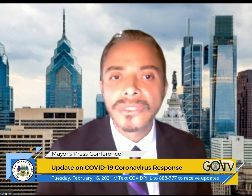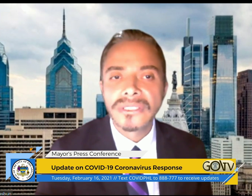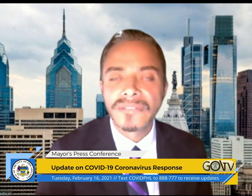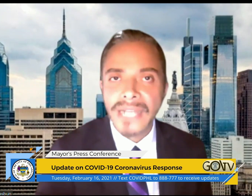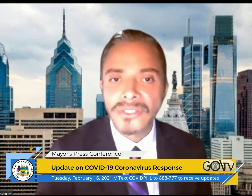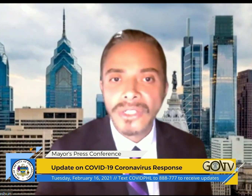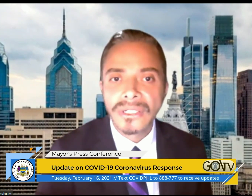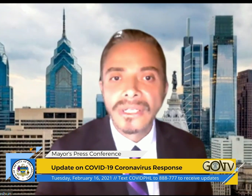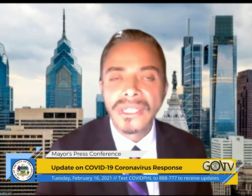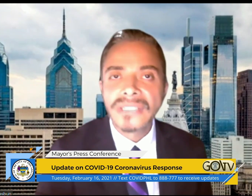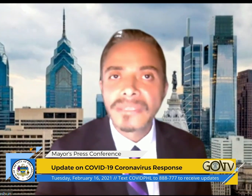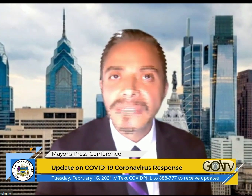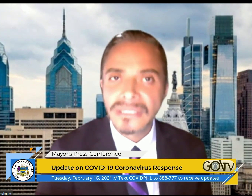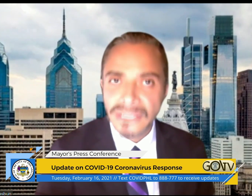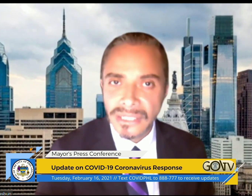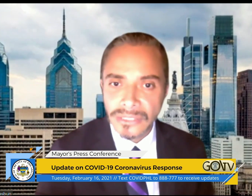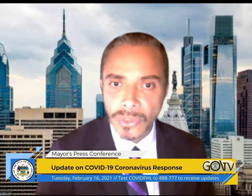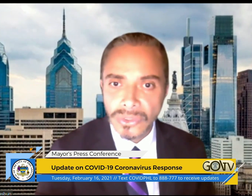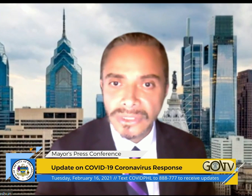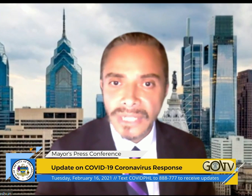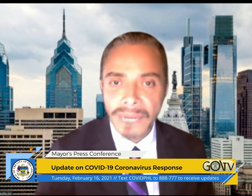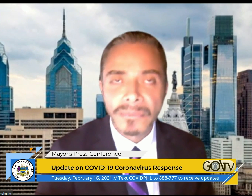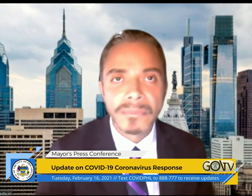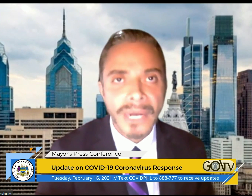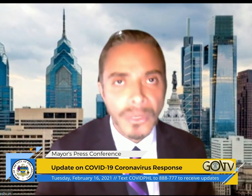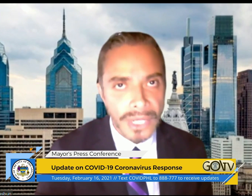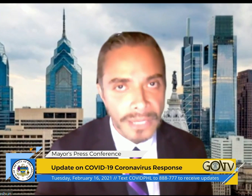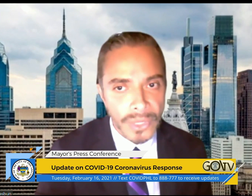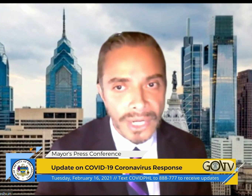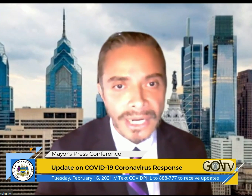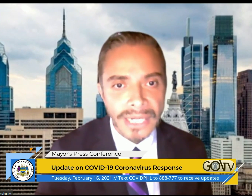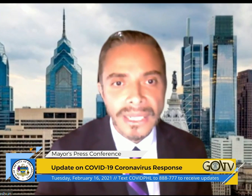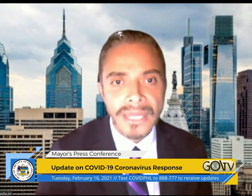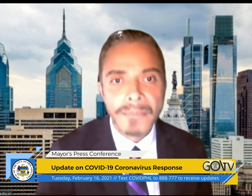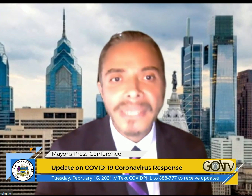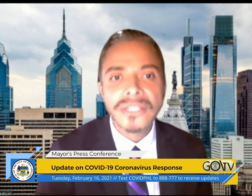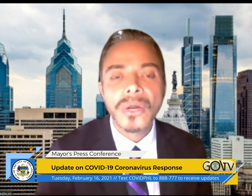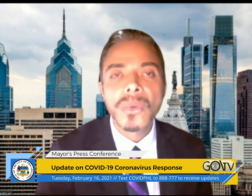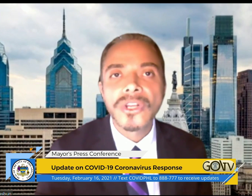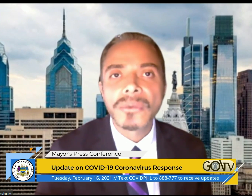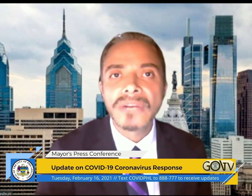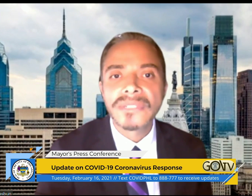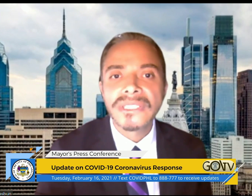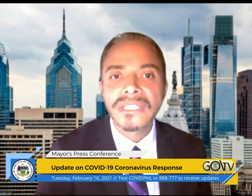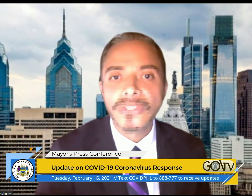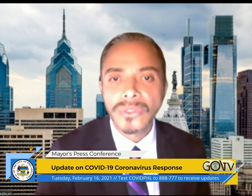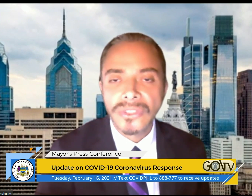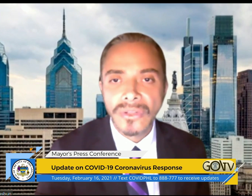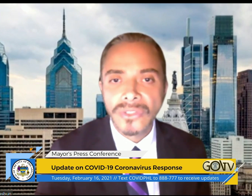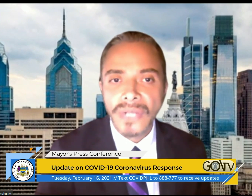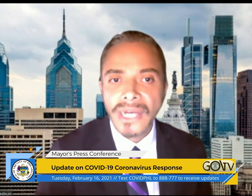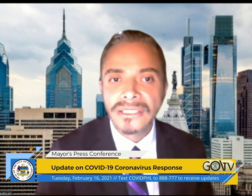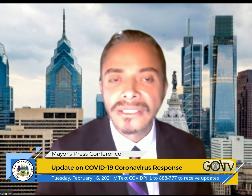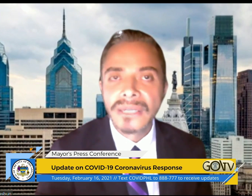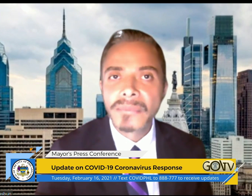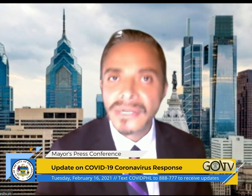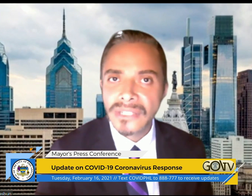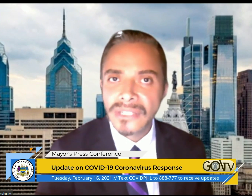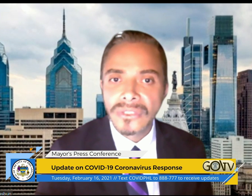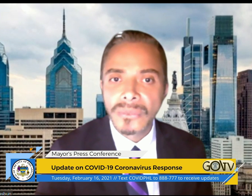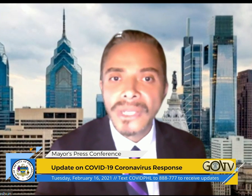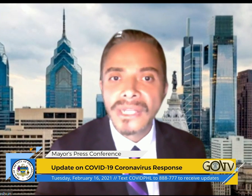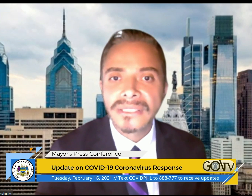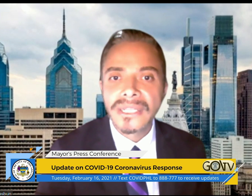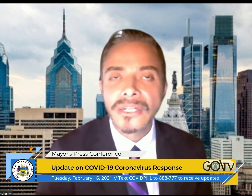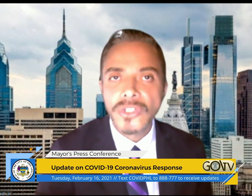10,700 dosis de Pfizer, 15,600 dosis de la vacuna de Moderna, más 4,900 dosis adicionales para